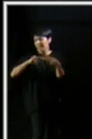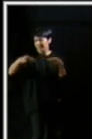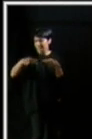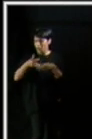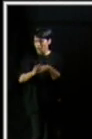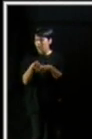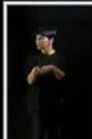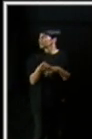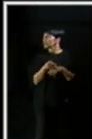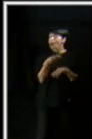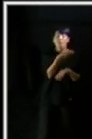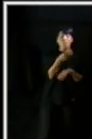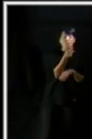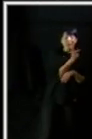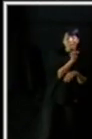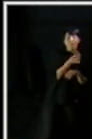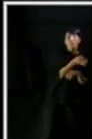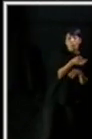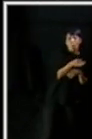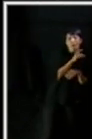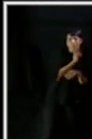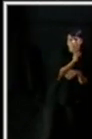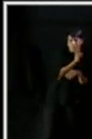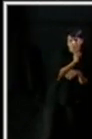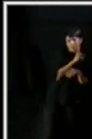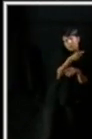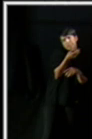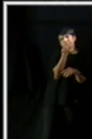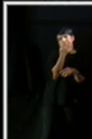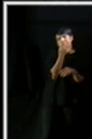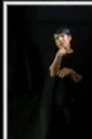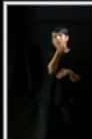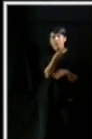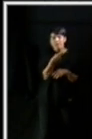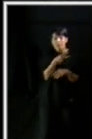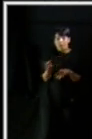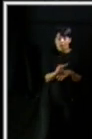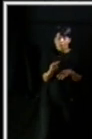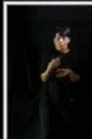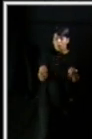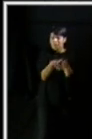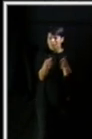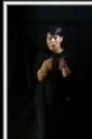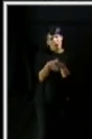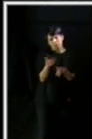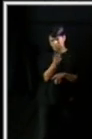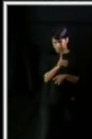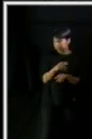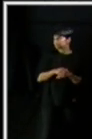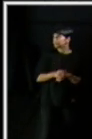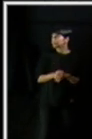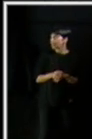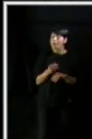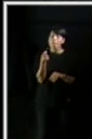bacteria es una célula compleja meterlos a los dos en el mismo saco es un crimen luego el virus actúa como si fuera un